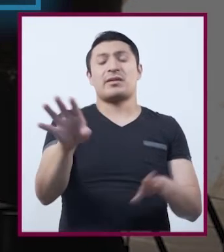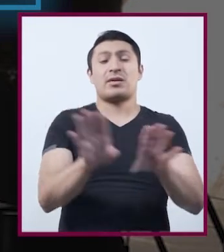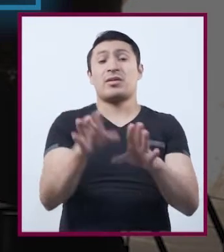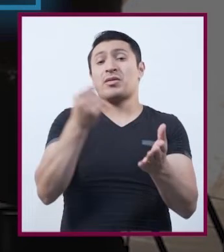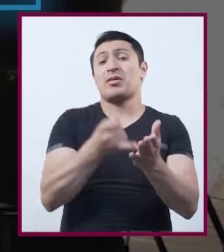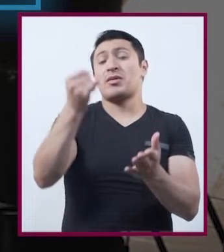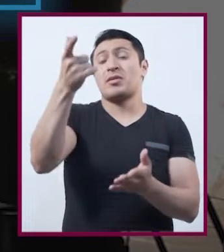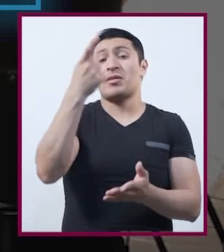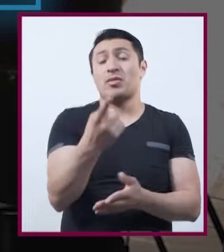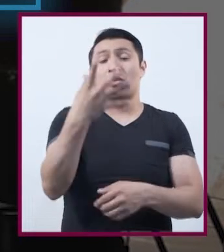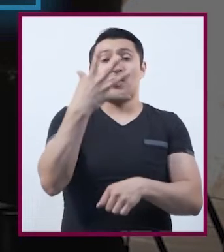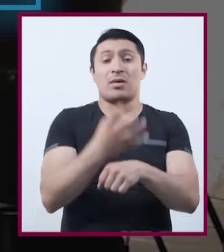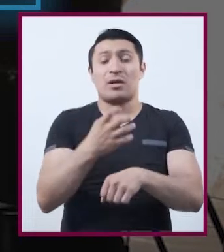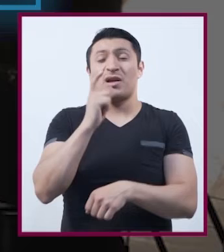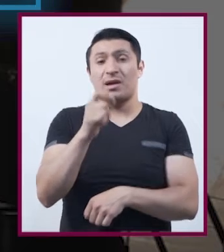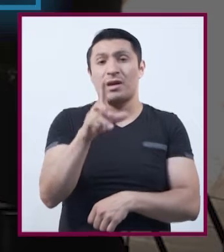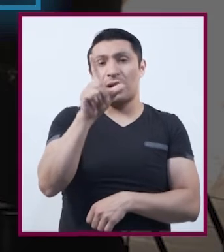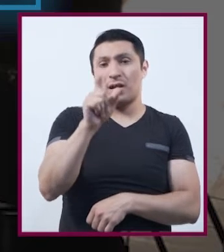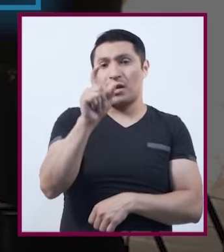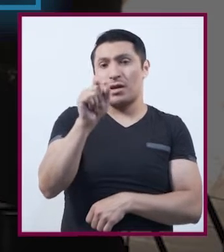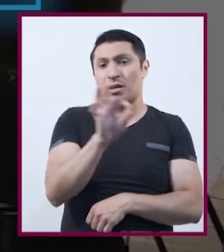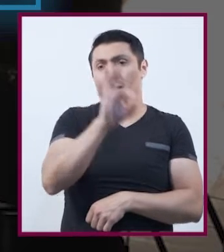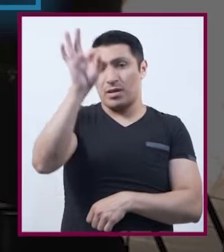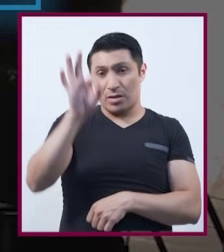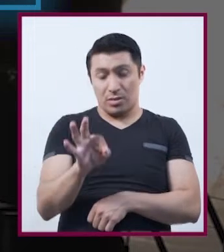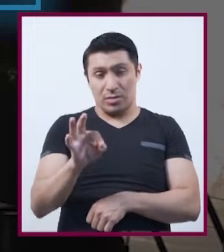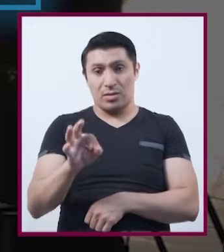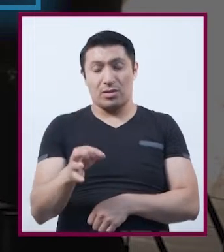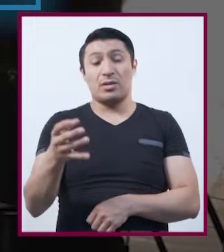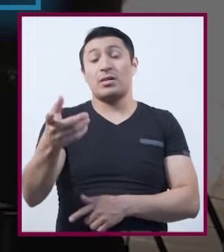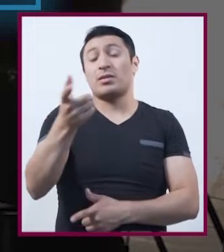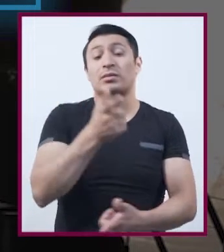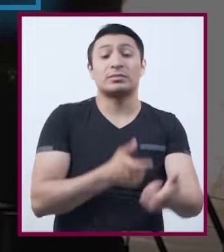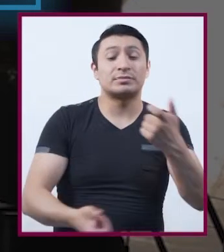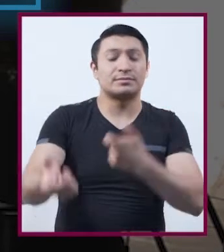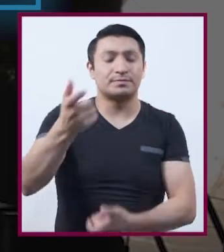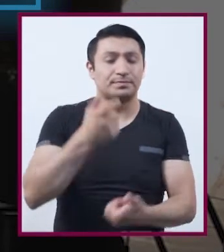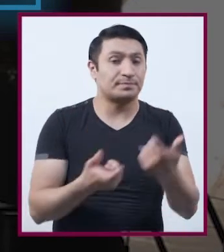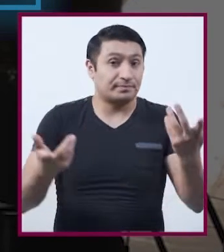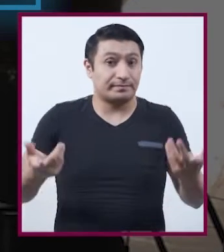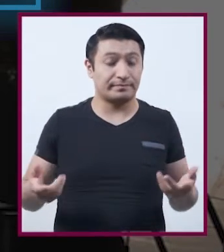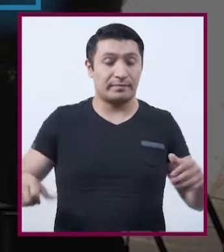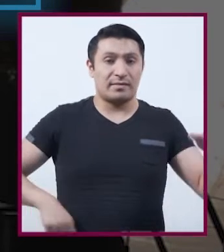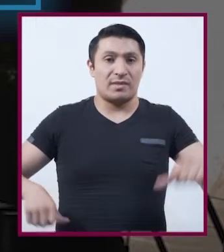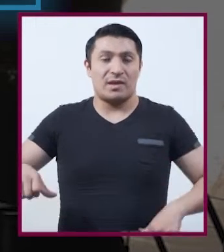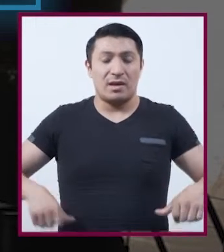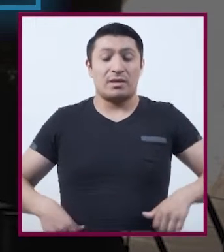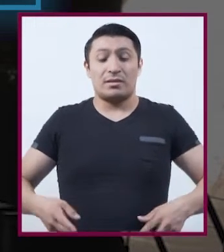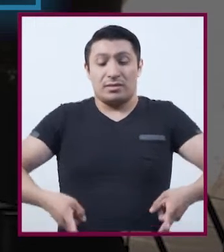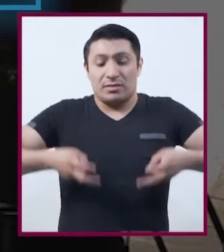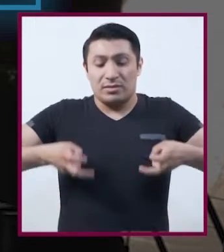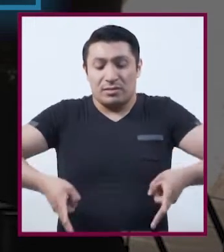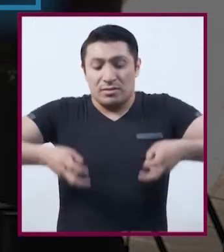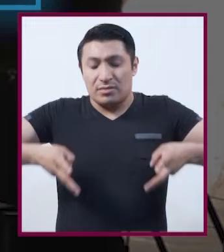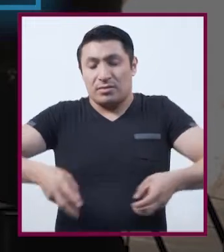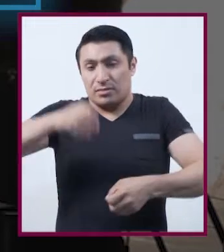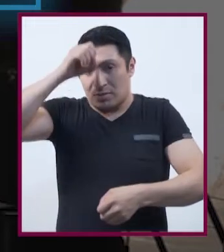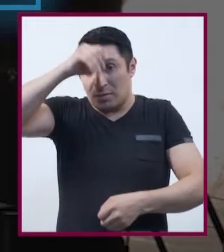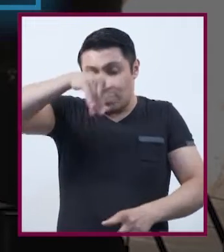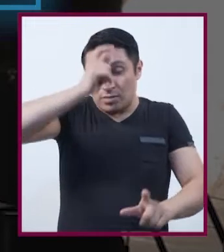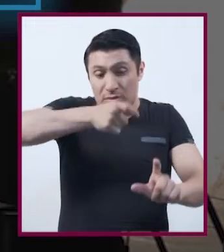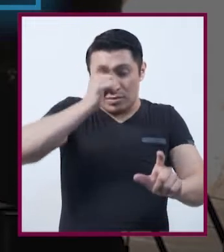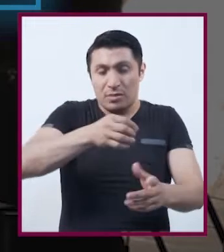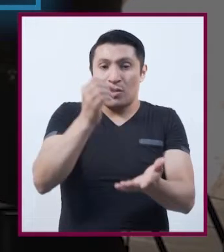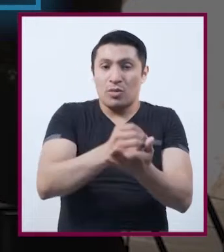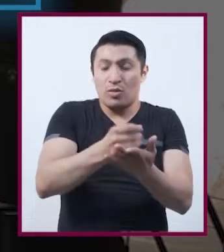comienzos del siglo XVI, consistía en el pago de un quinto, es decir, el 20% de las ganancias conseguidas en las